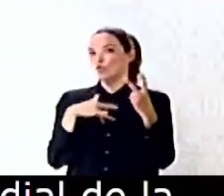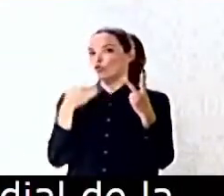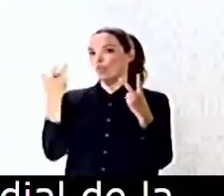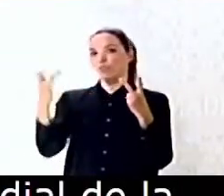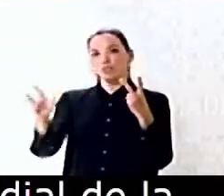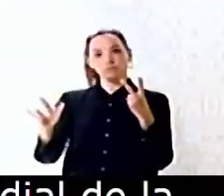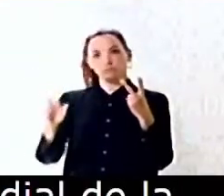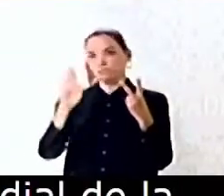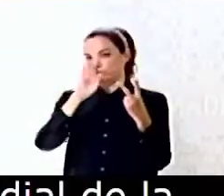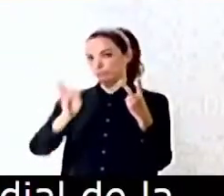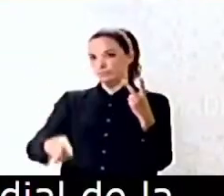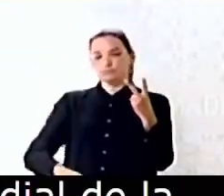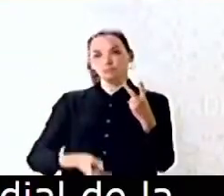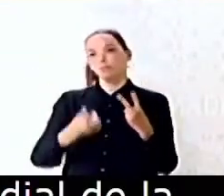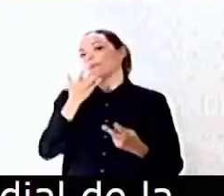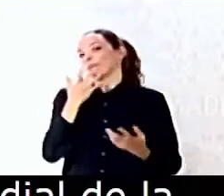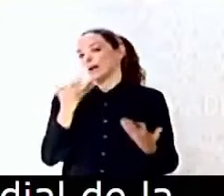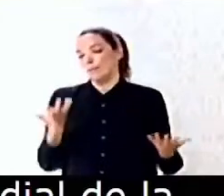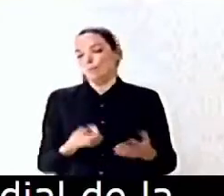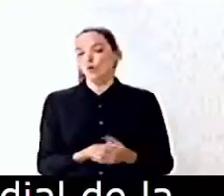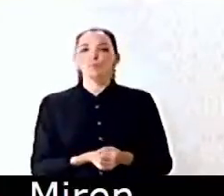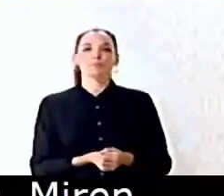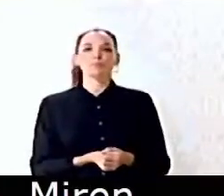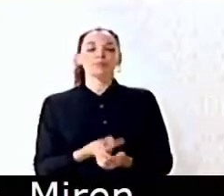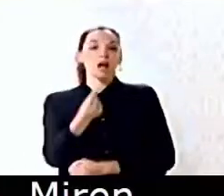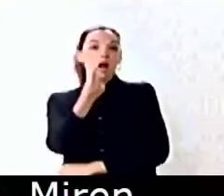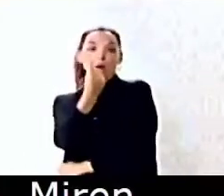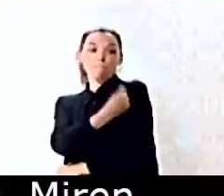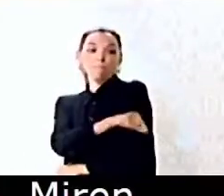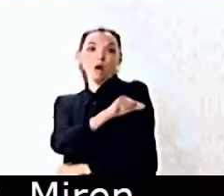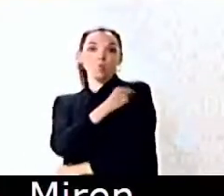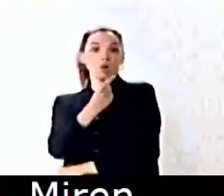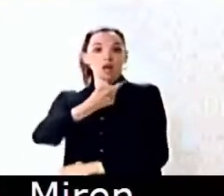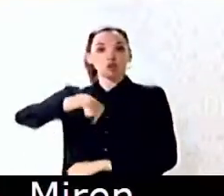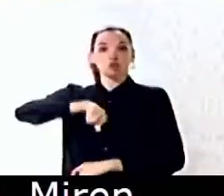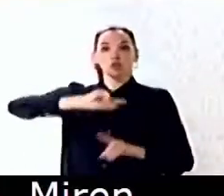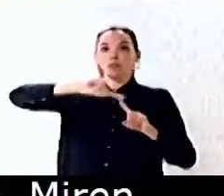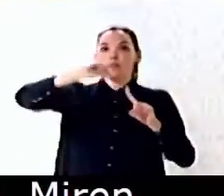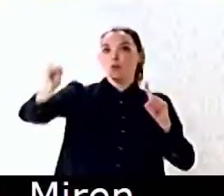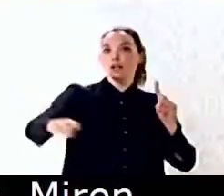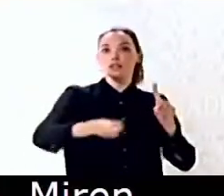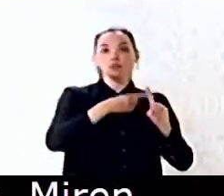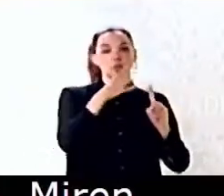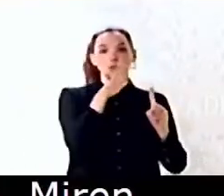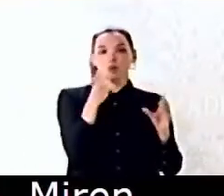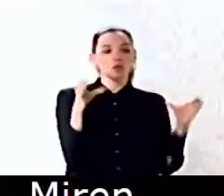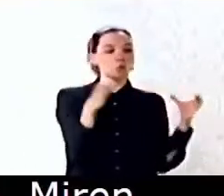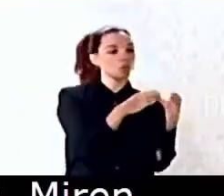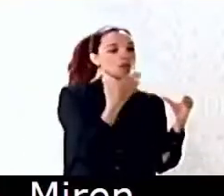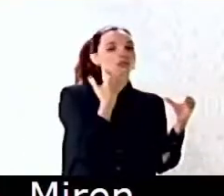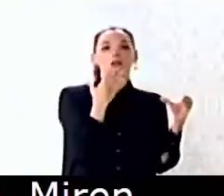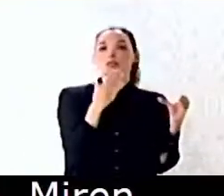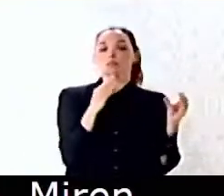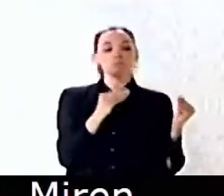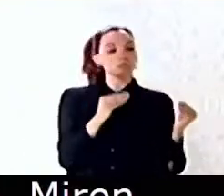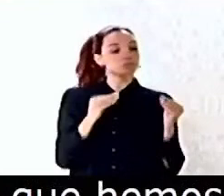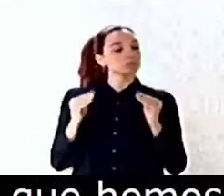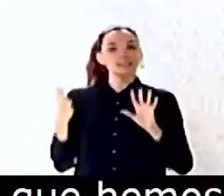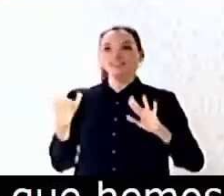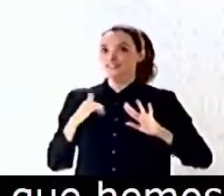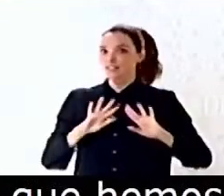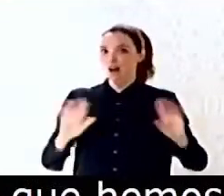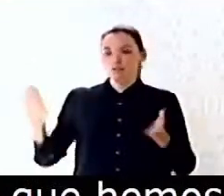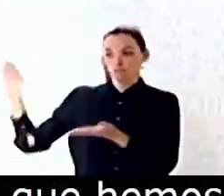decir, miren ustedes, les voy a poner un ejemplo. Las vacunas que nosotros hemos devuelto, porque ya teníamos a los colectivos vacunados para los que iban dirigidas